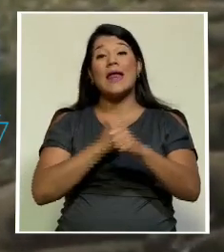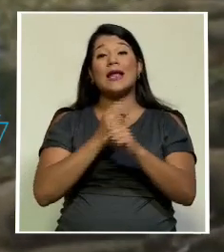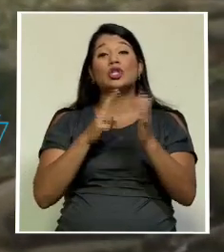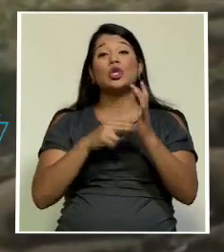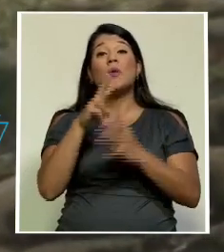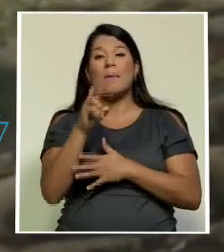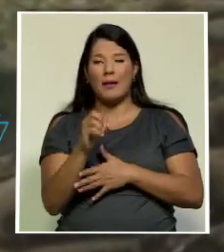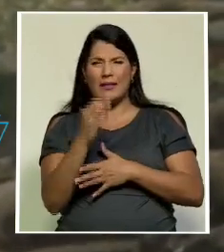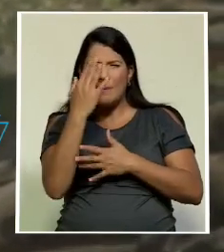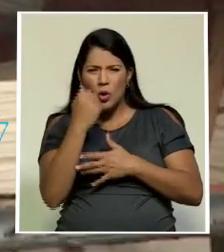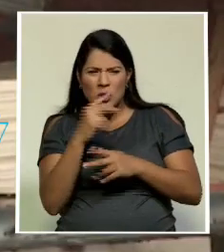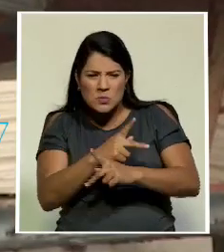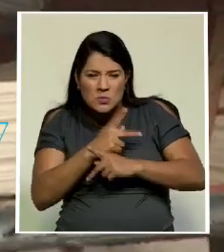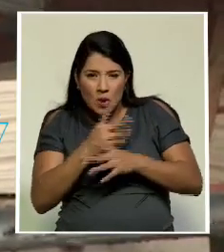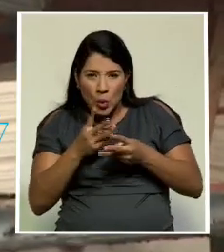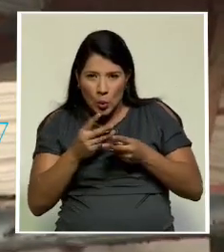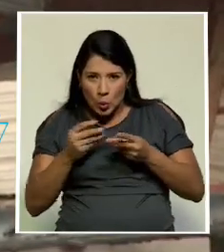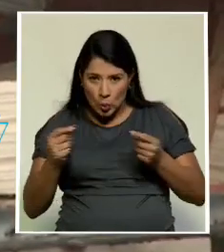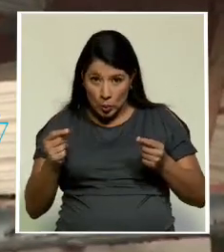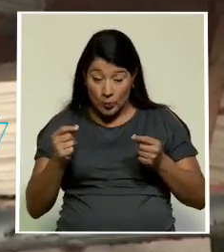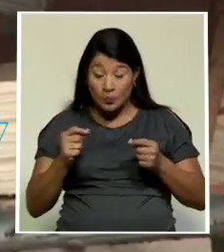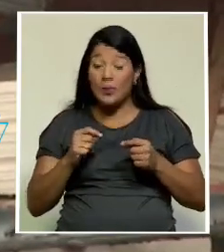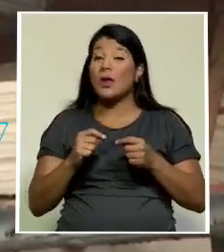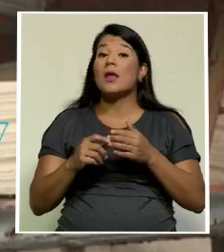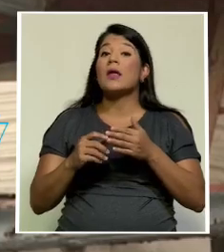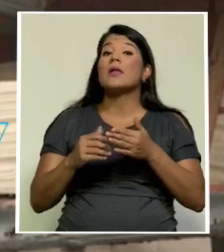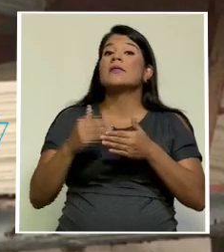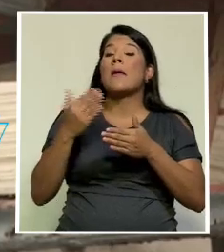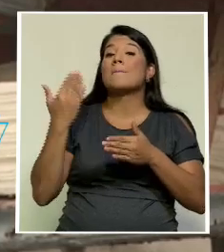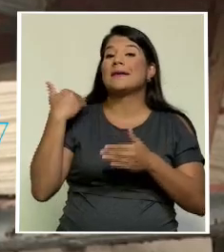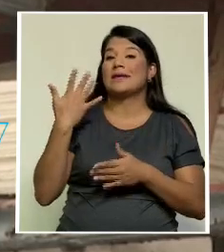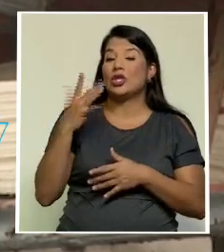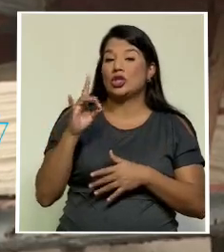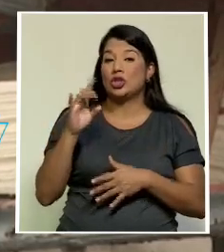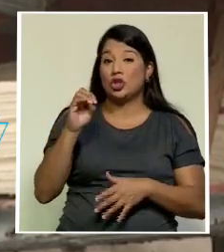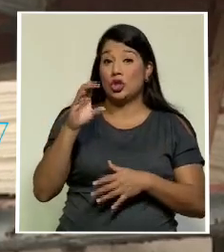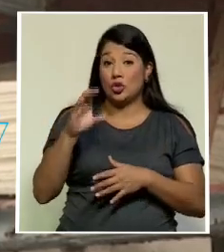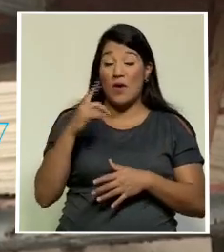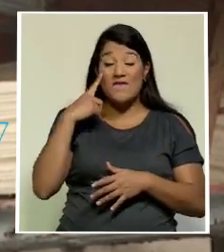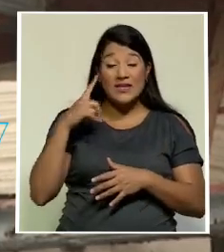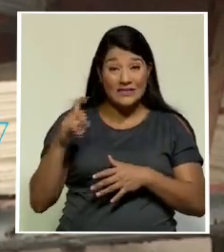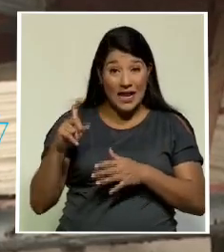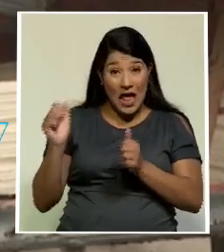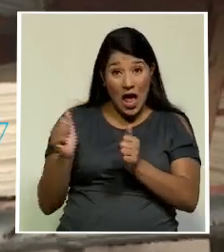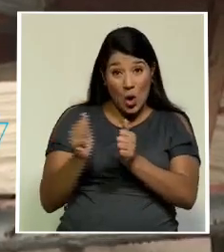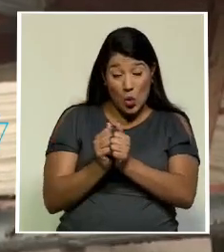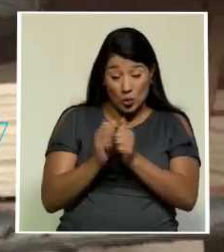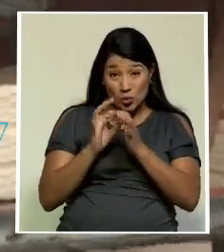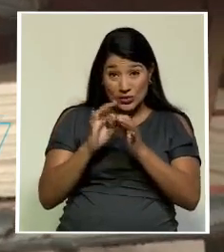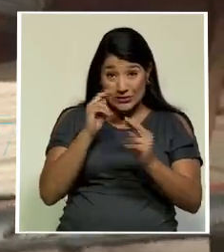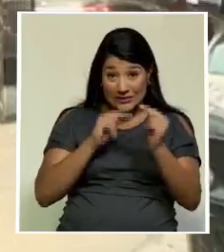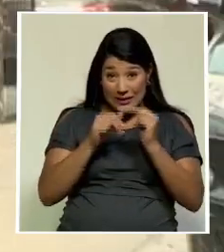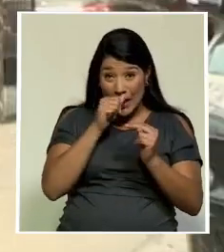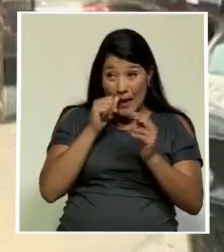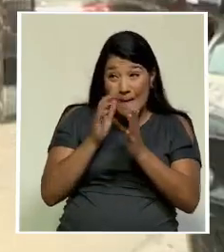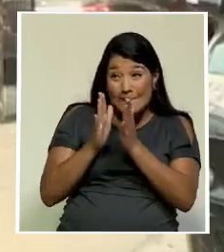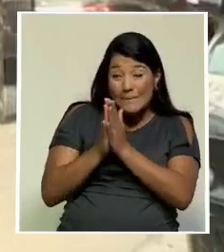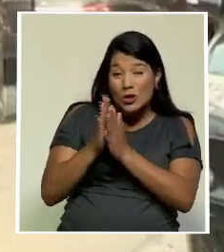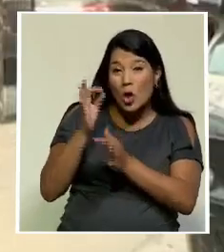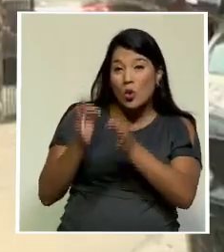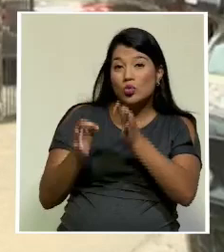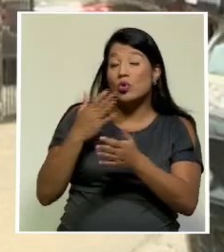Tras más de 2 años, el pasado 18 de octubre, la Fiscalía Adjunta de Narcotráfico y Delitos Conexos pidió al Juzgado Penal de Buenos Aires